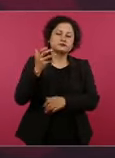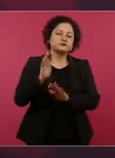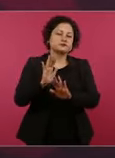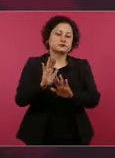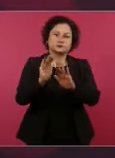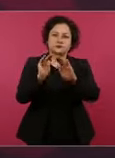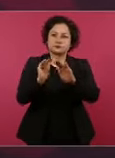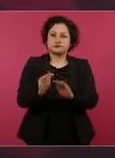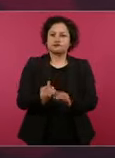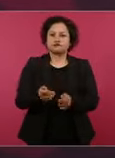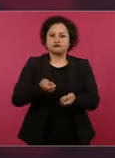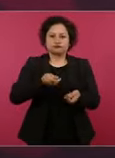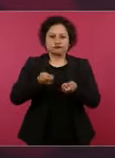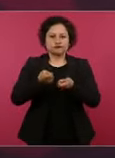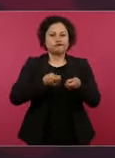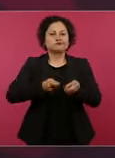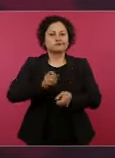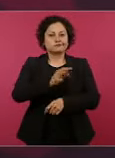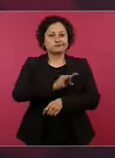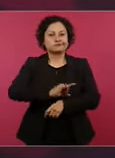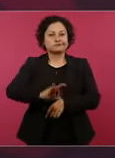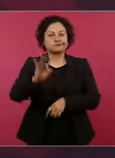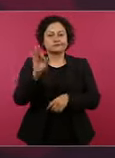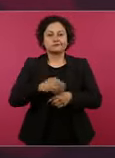basta con